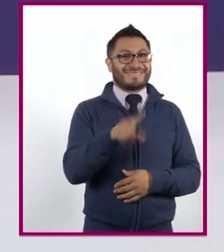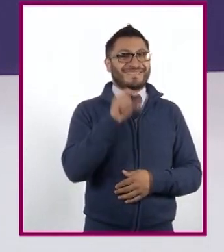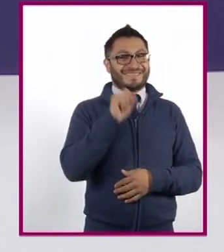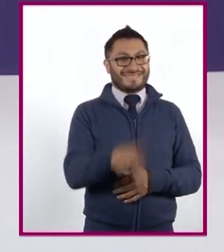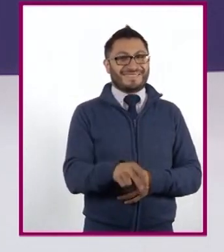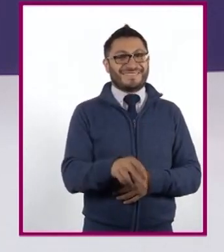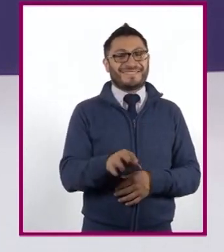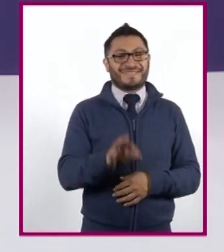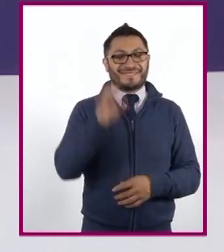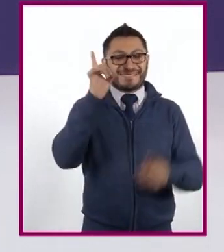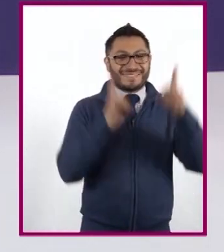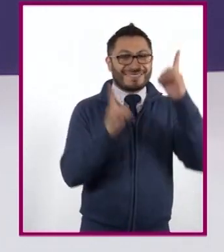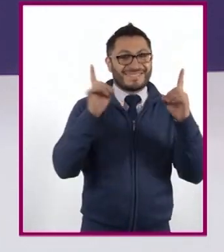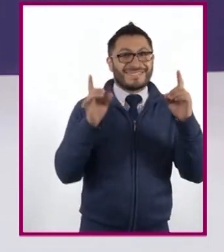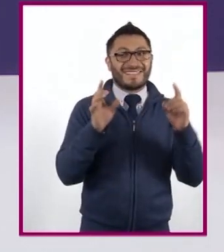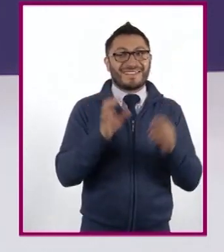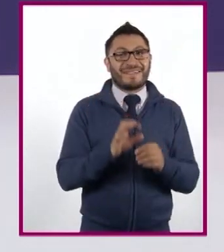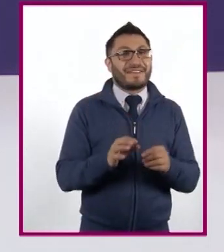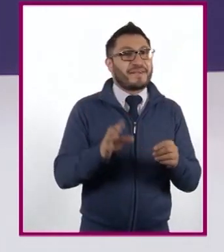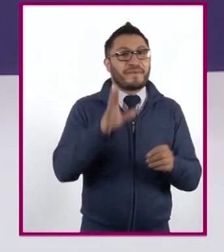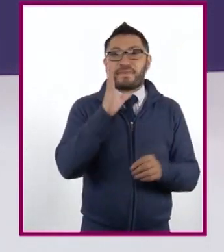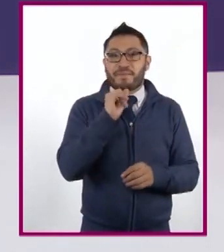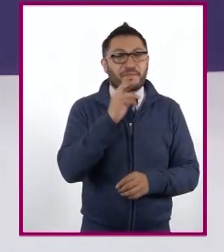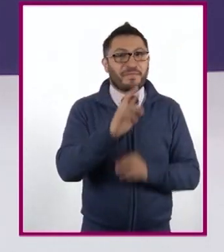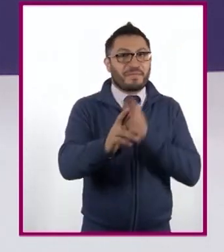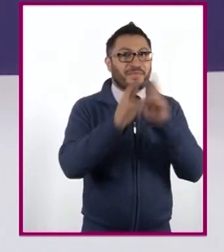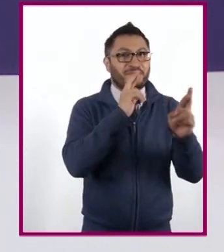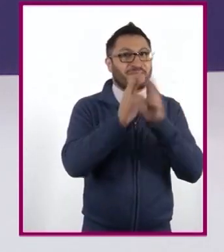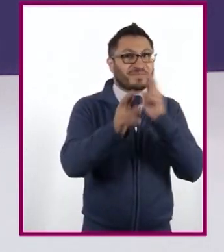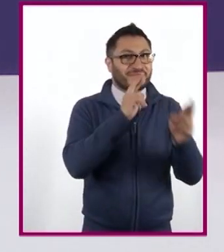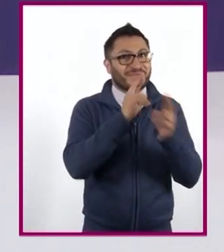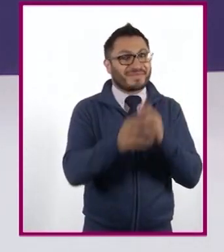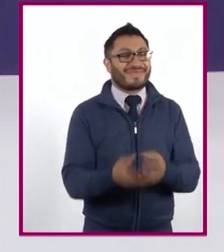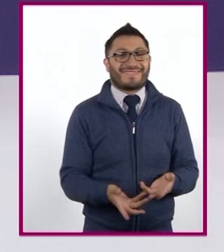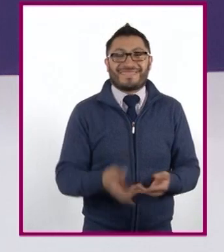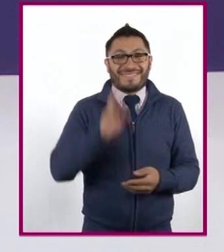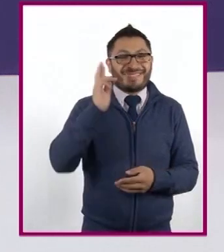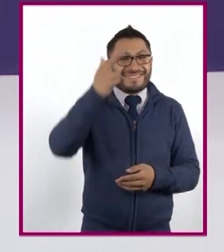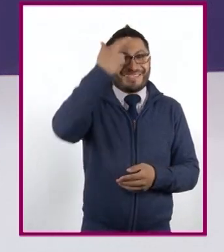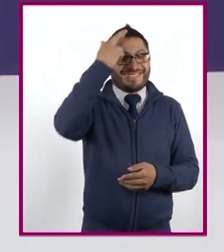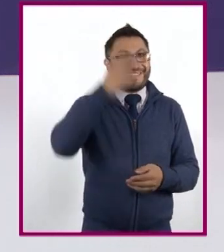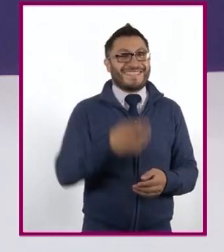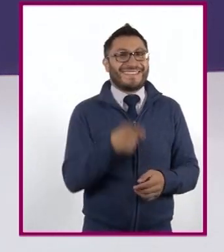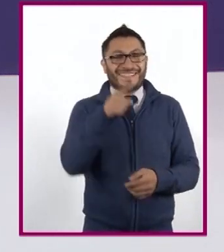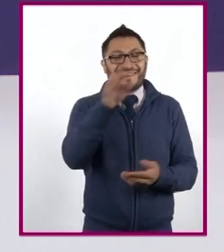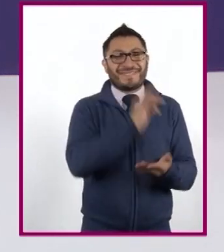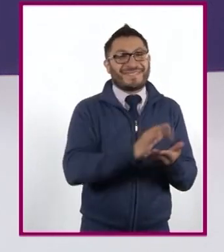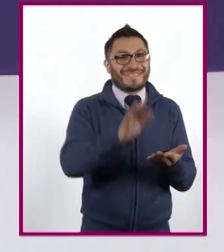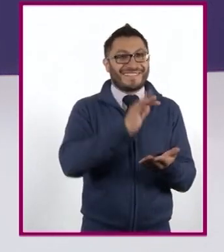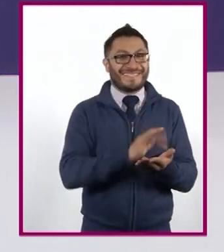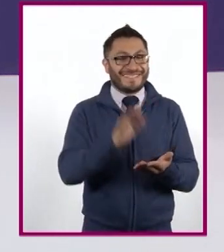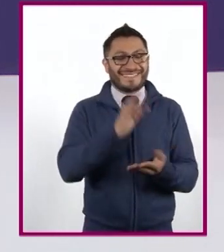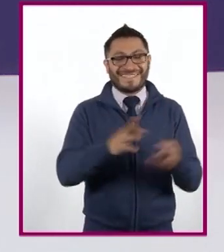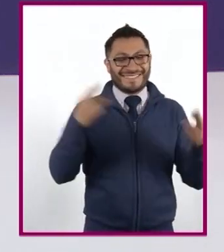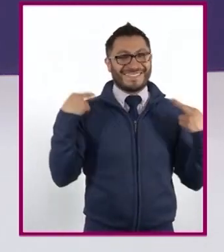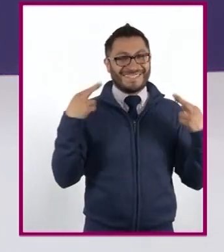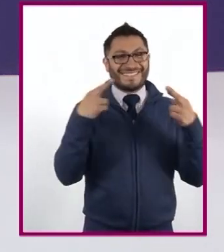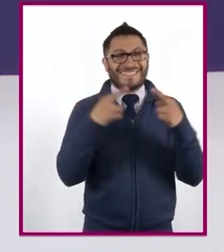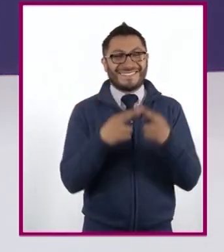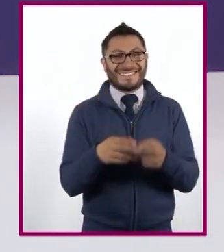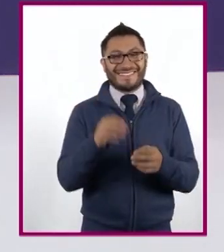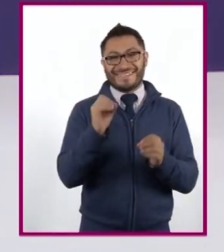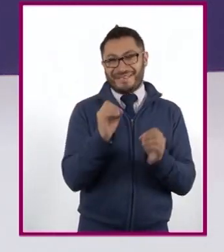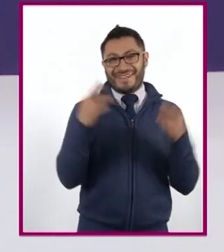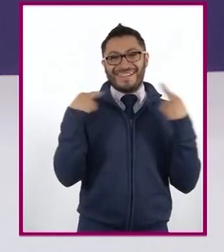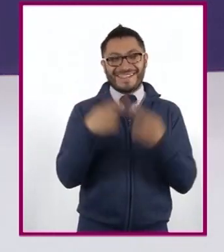hubiera alguna duda que no pudieran resolver, recuerden que pueden consultarlo con su maestra o